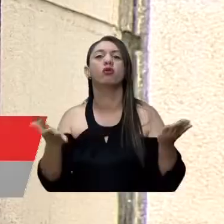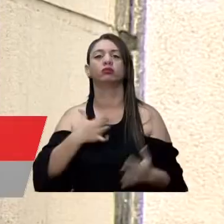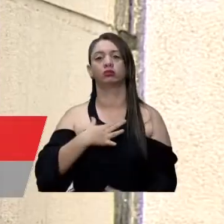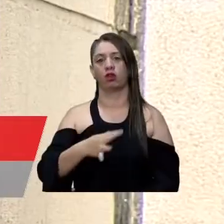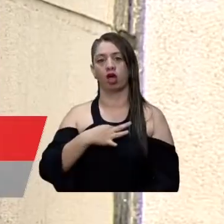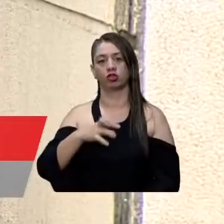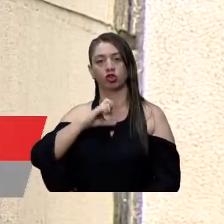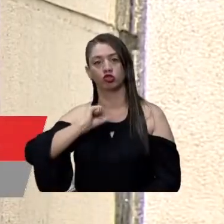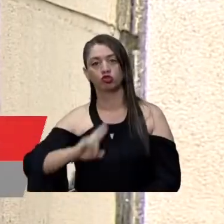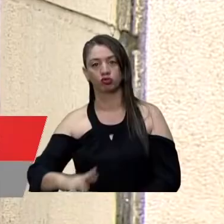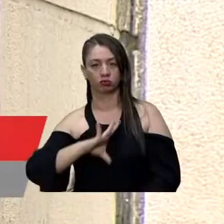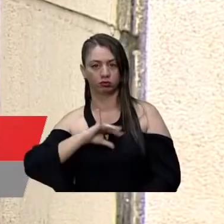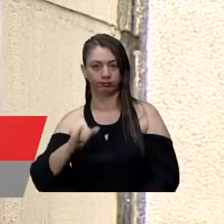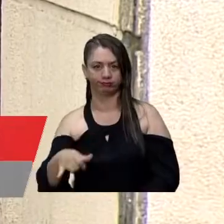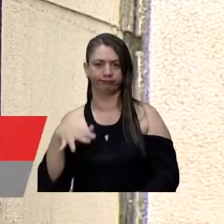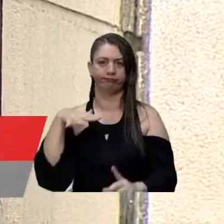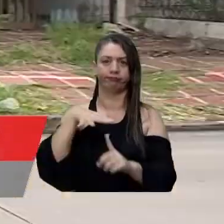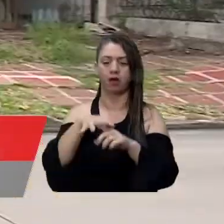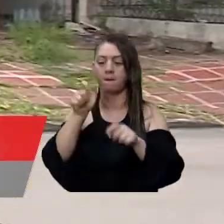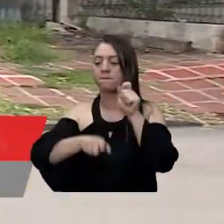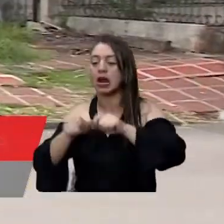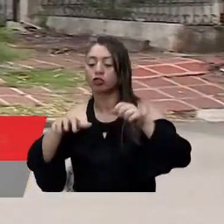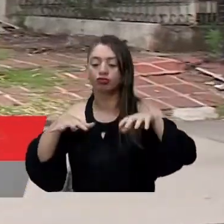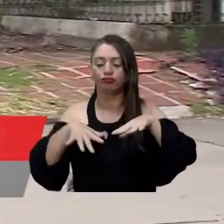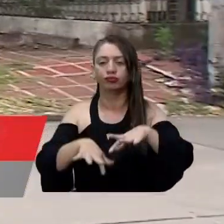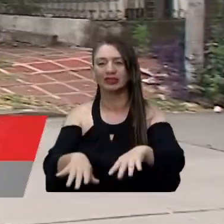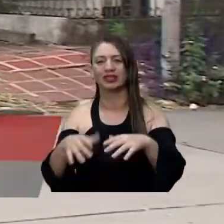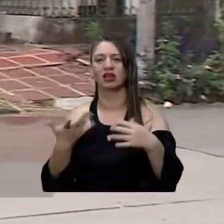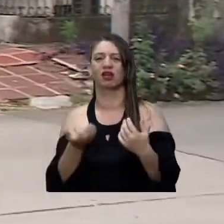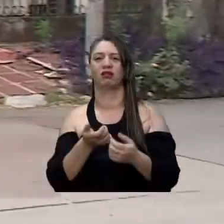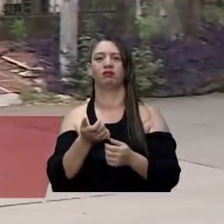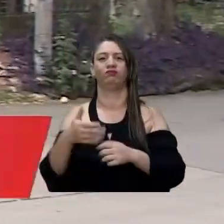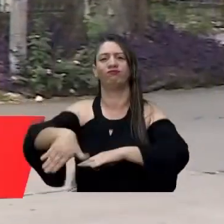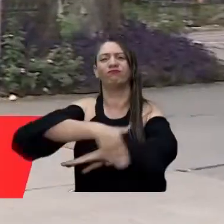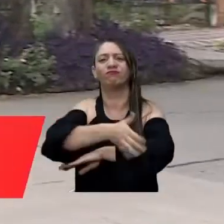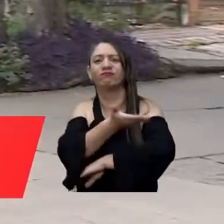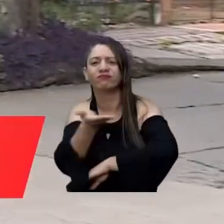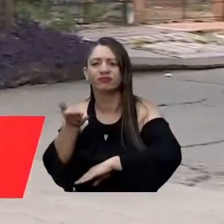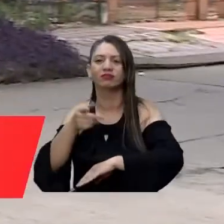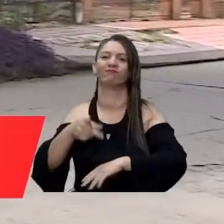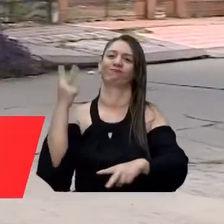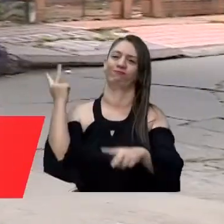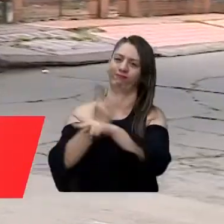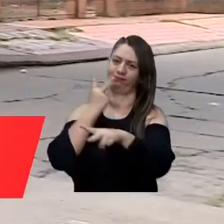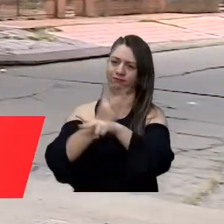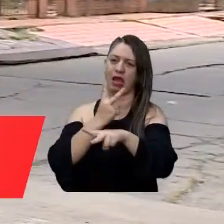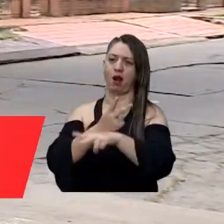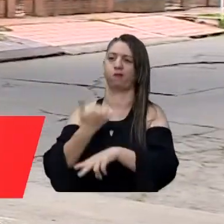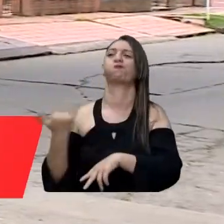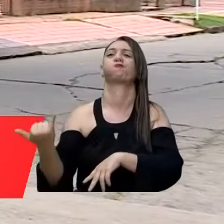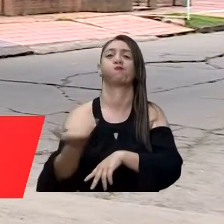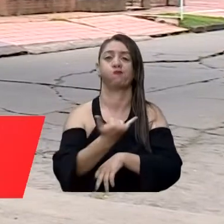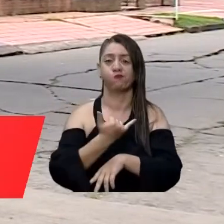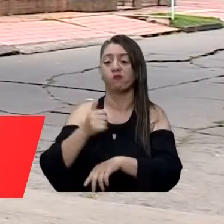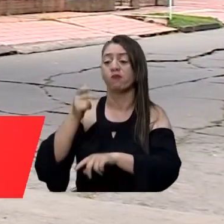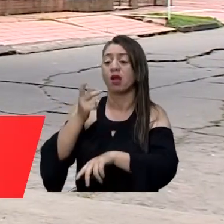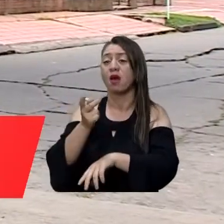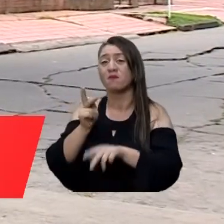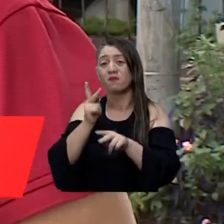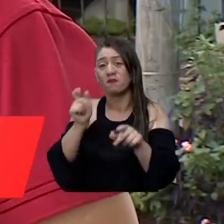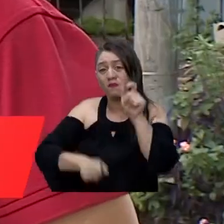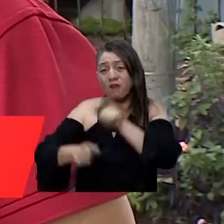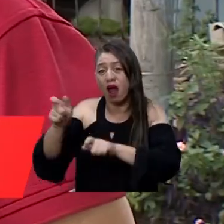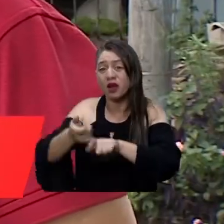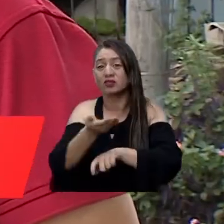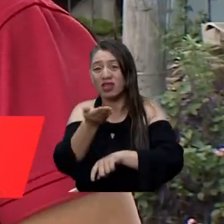Cali, que han sido invadidas por habitantes de calle, ocasionando el incremento de inseguridad en el sector. Y tanto habitantes de calle,